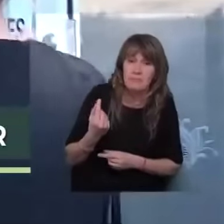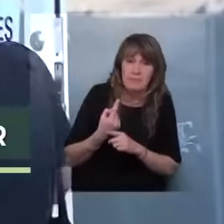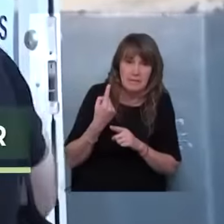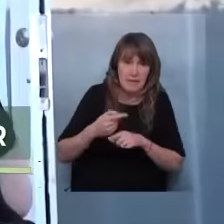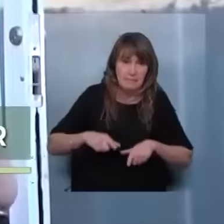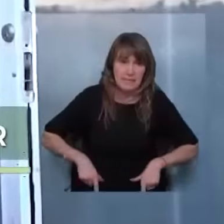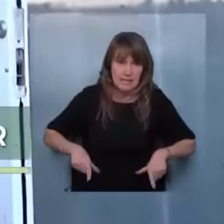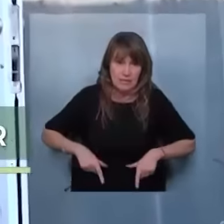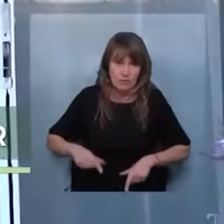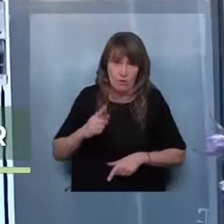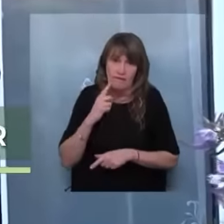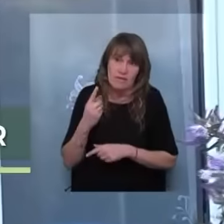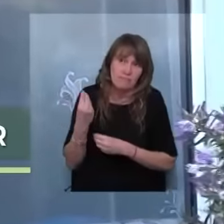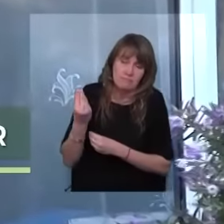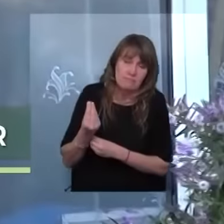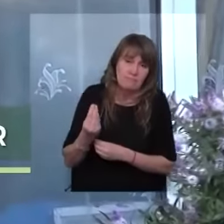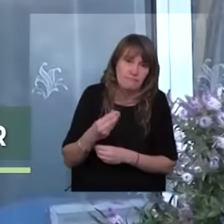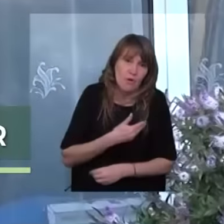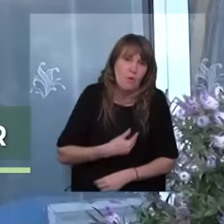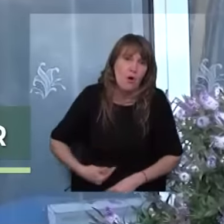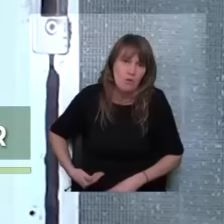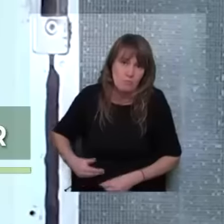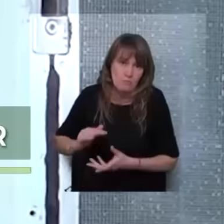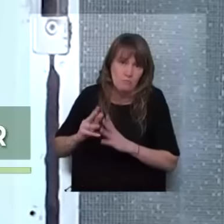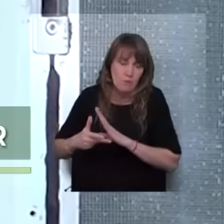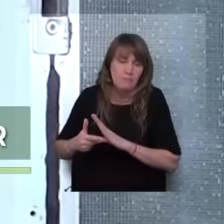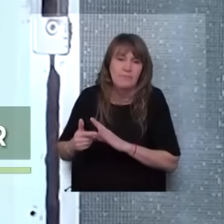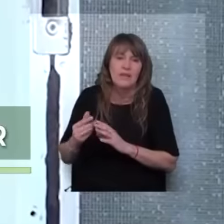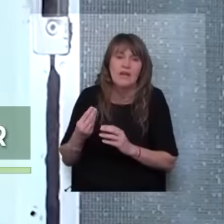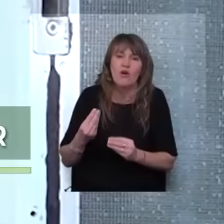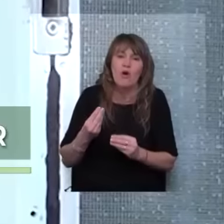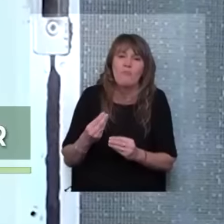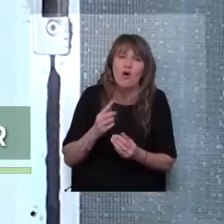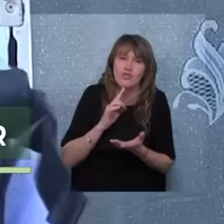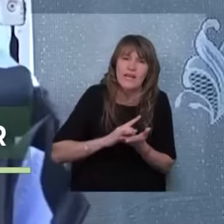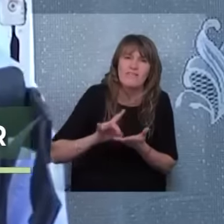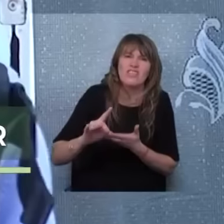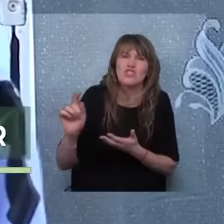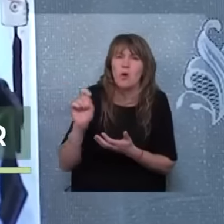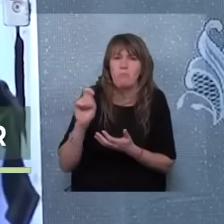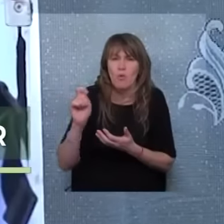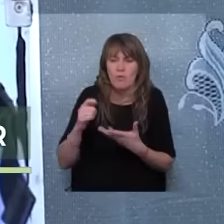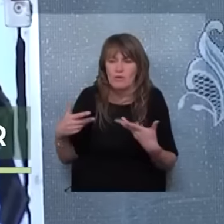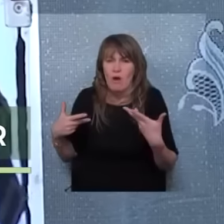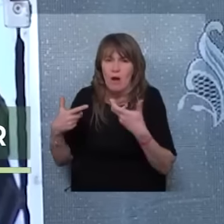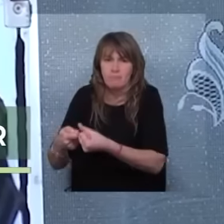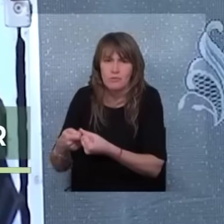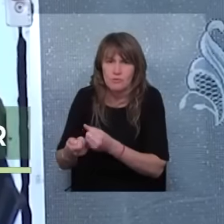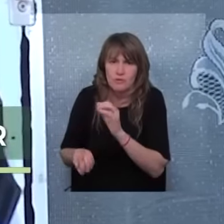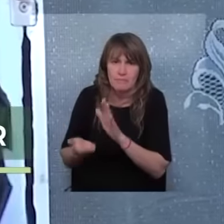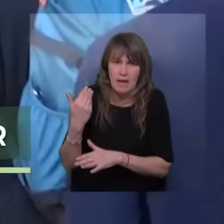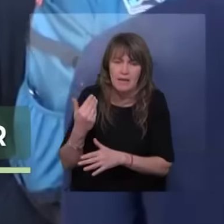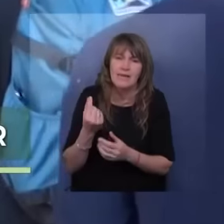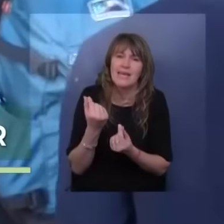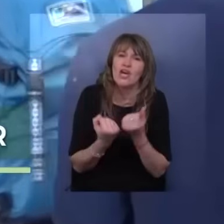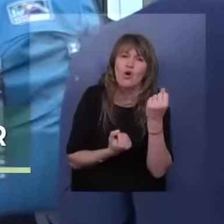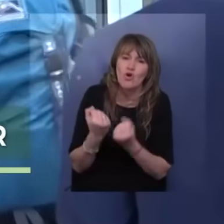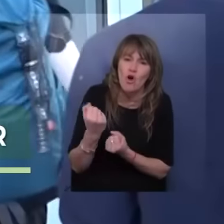y quien gane las elecciones deberá decidir cómo revitalizar los servicios públicos en crisis así como una economía en